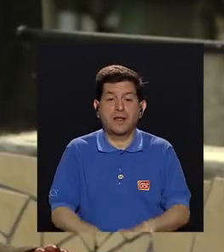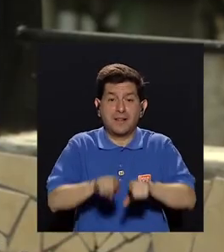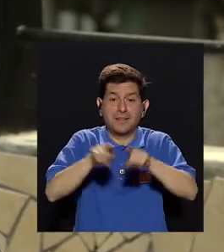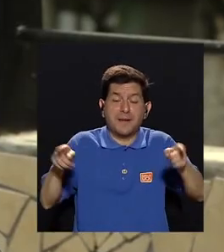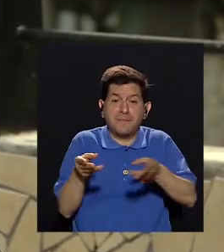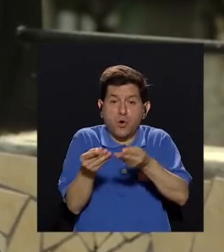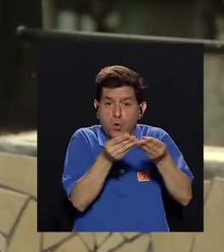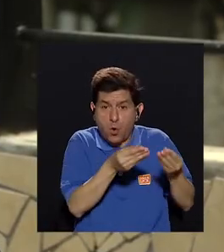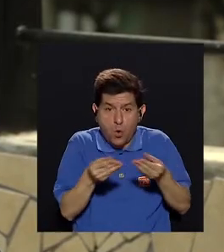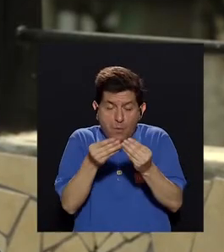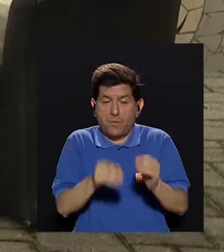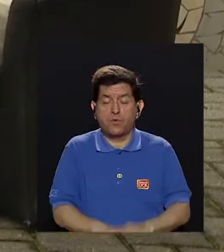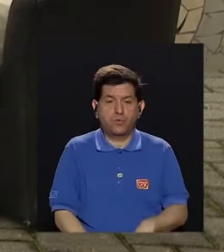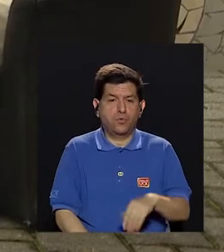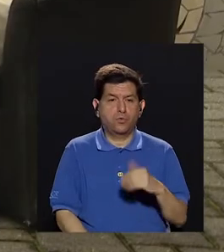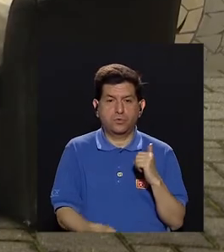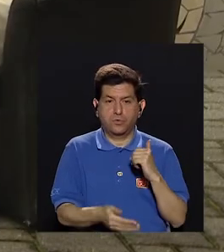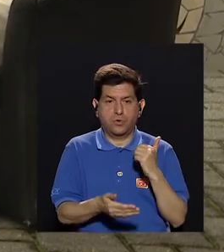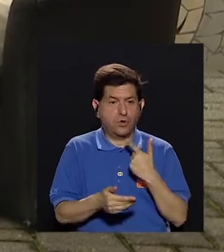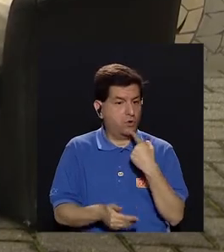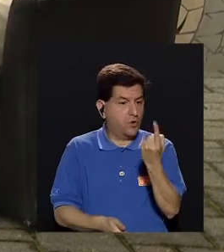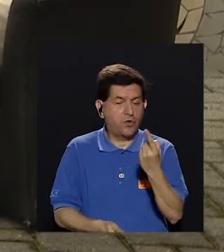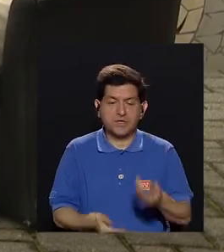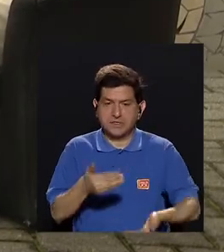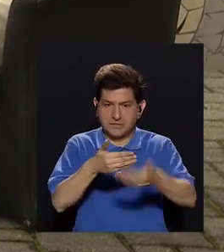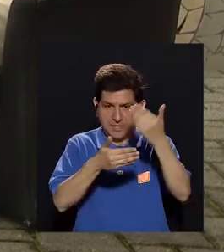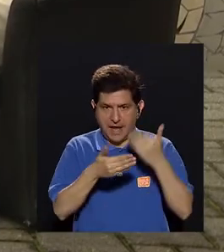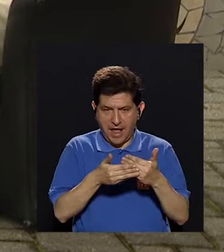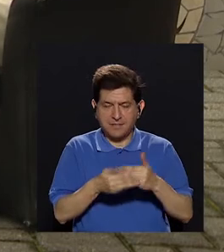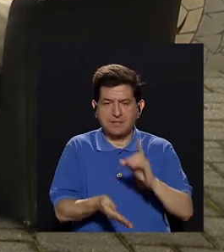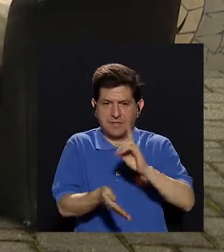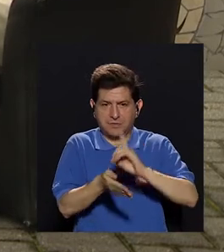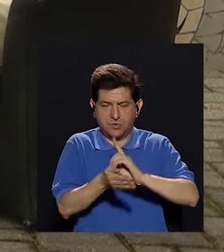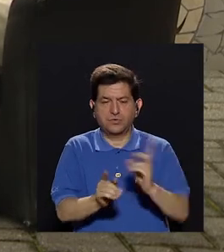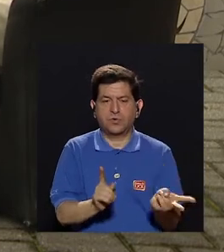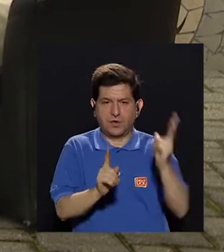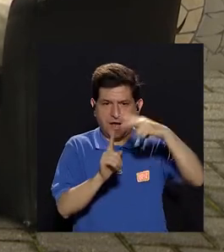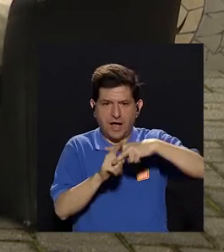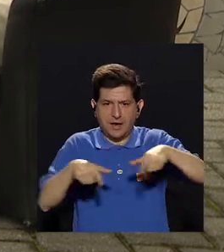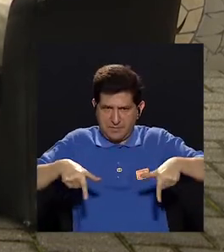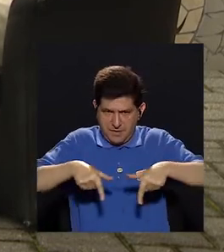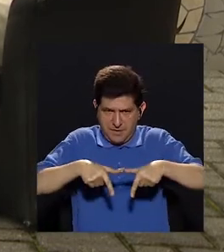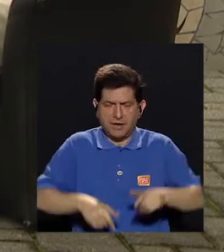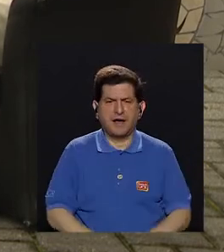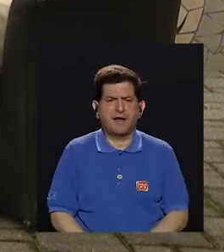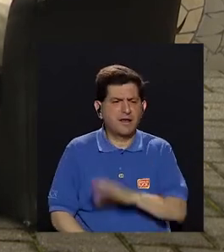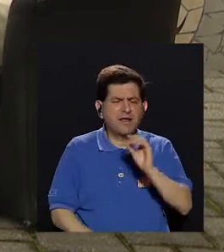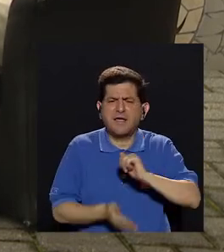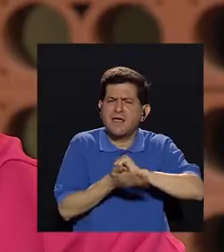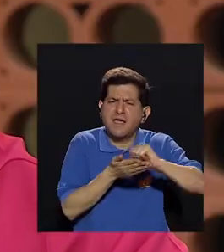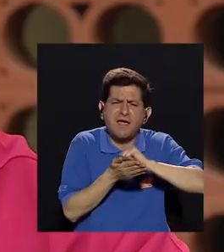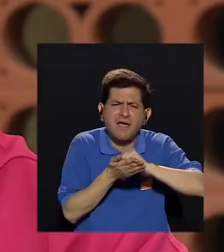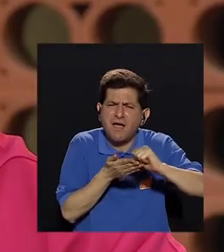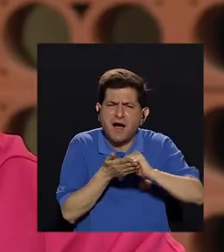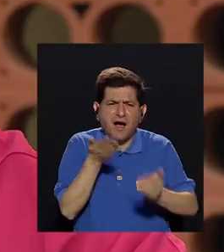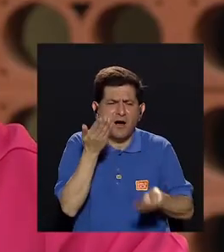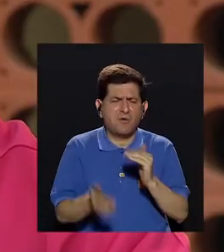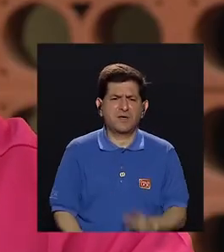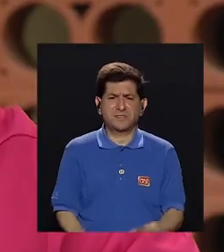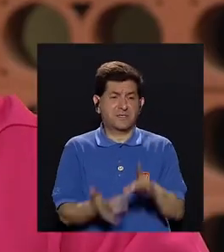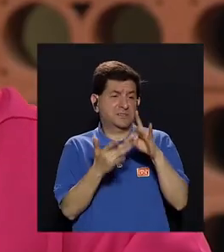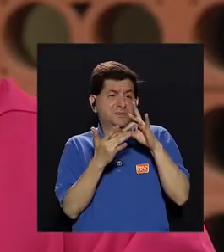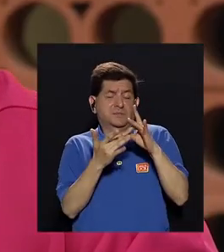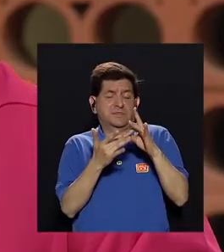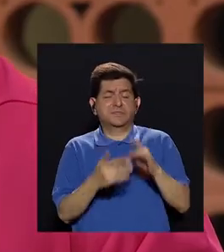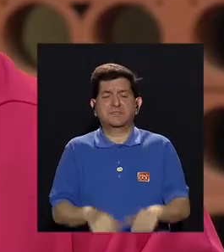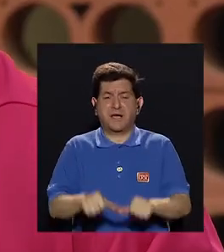¿Okay? Y estos jabones que uno encuentra muy exclusivos para la zona íntima, okay, ¿realmente representan